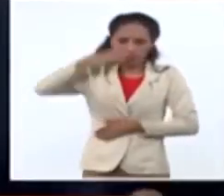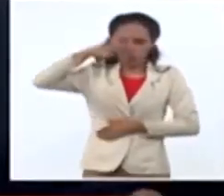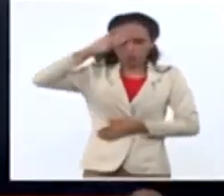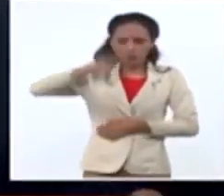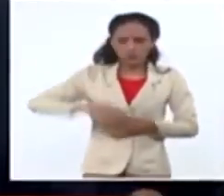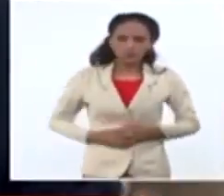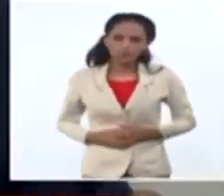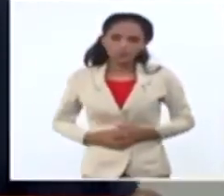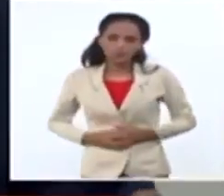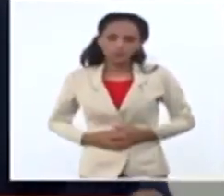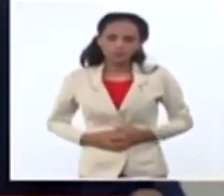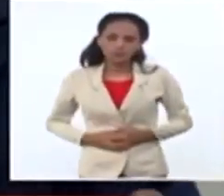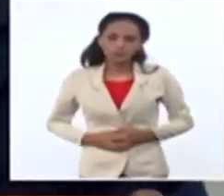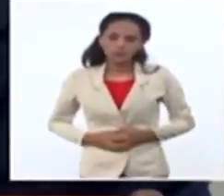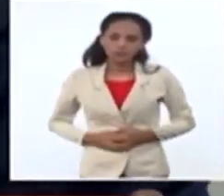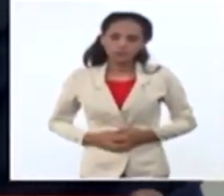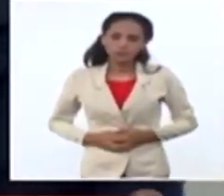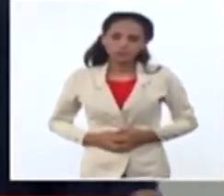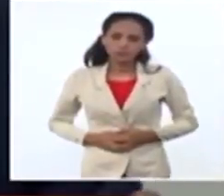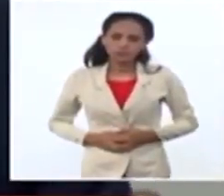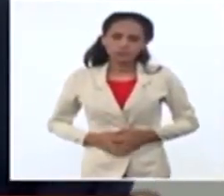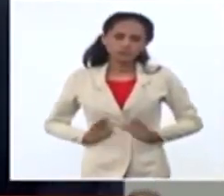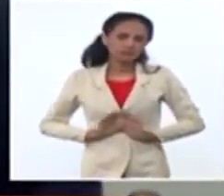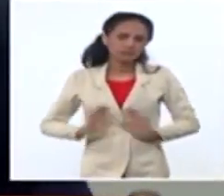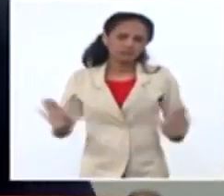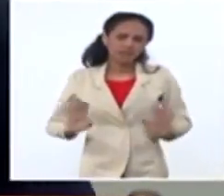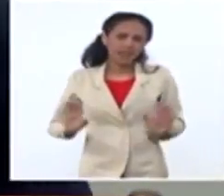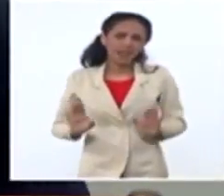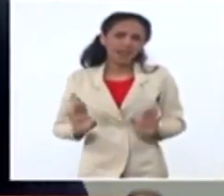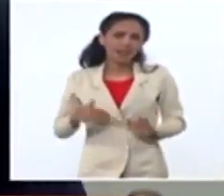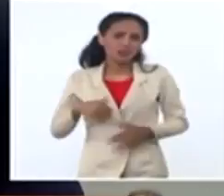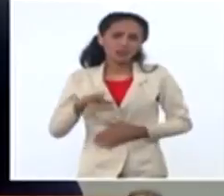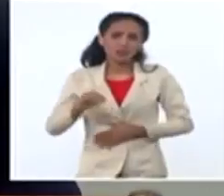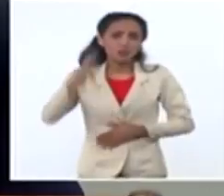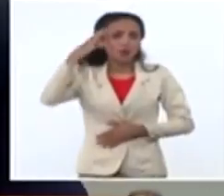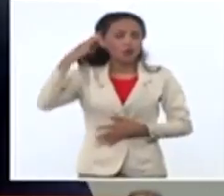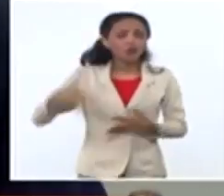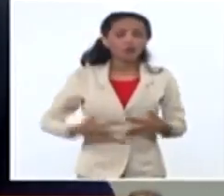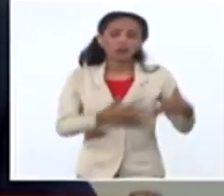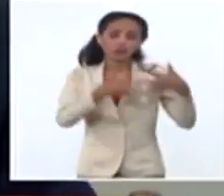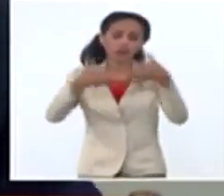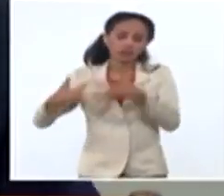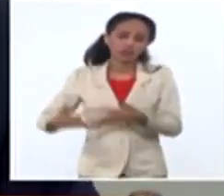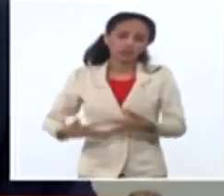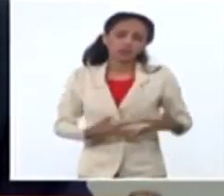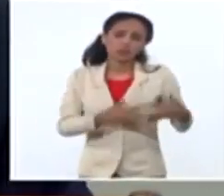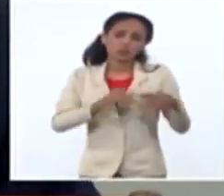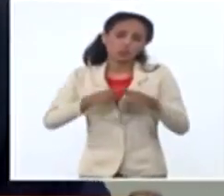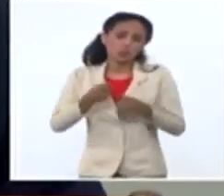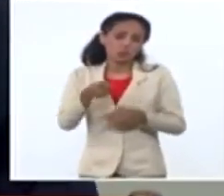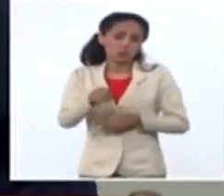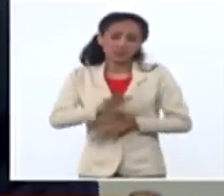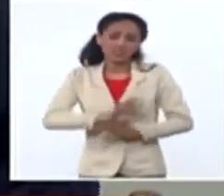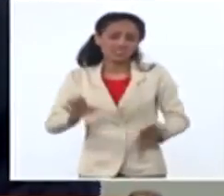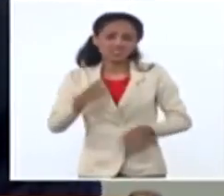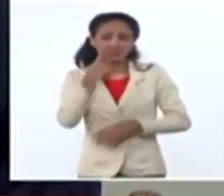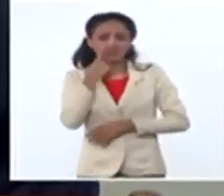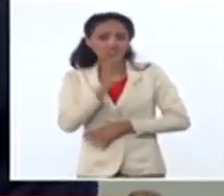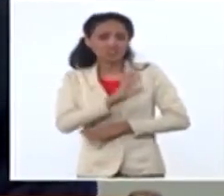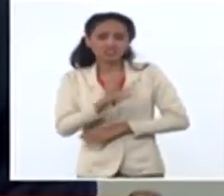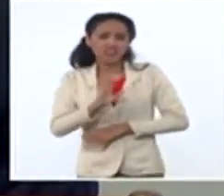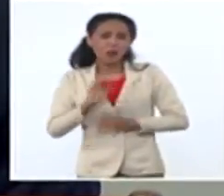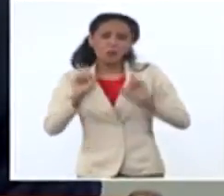Es lo que queda al gobierno de los Estados Unidos frente al fracaso de su